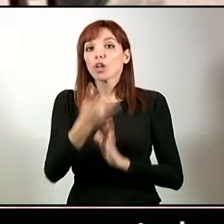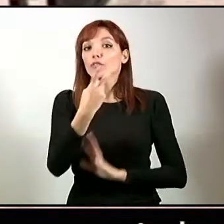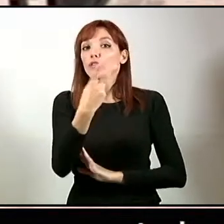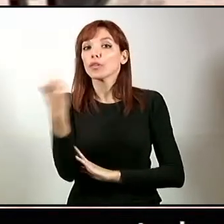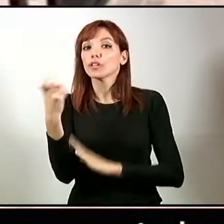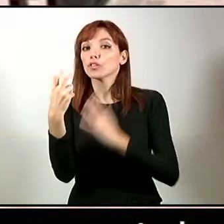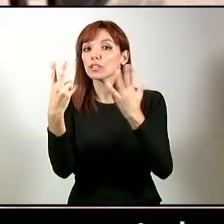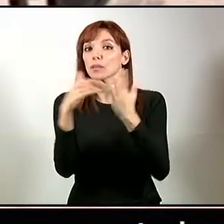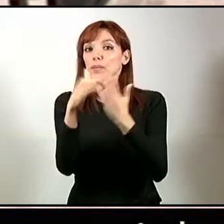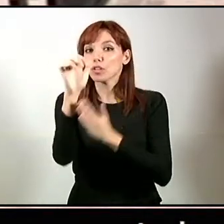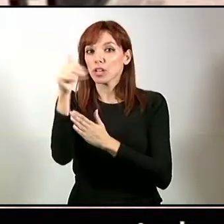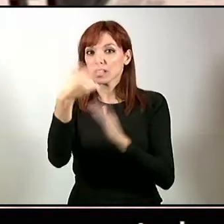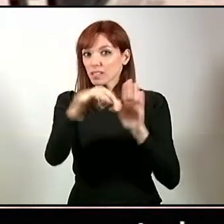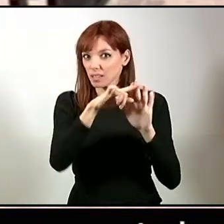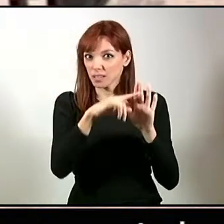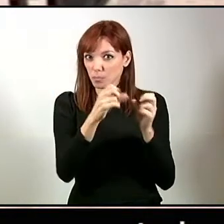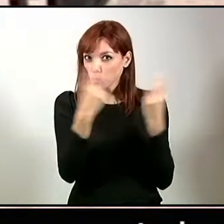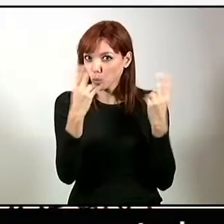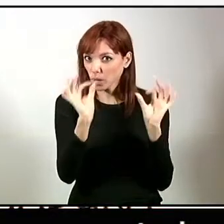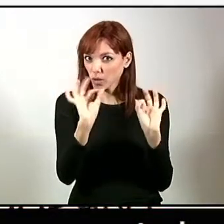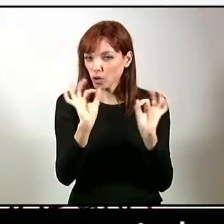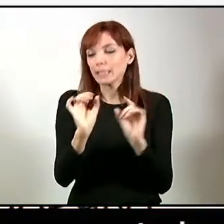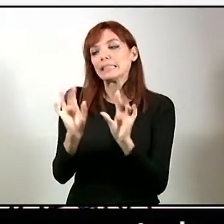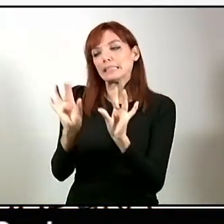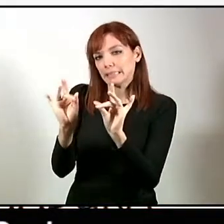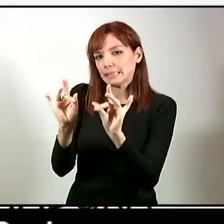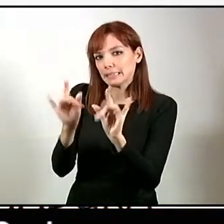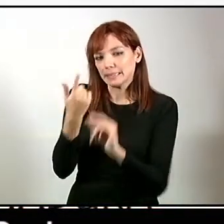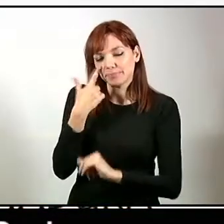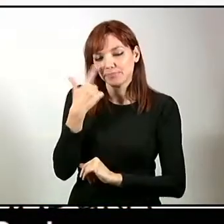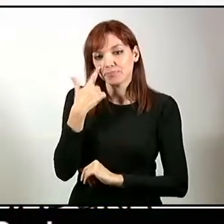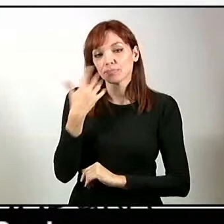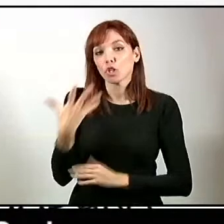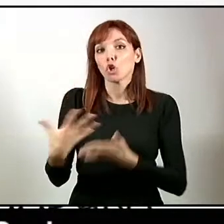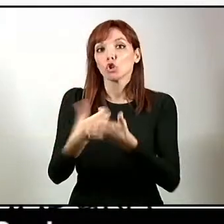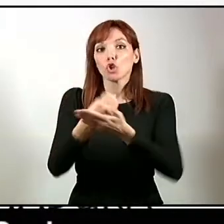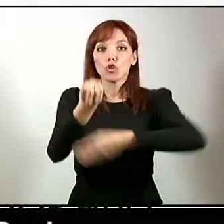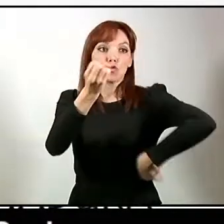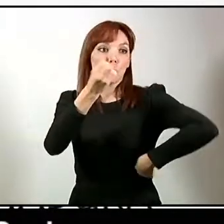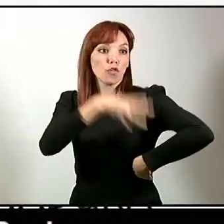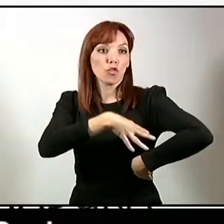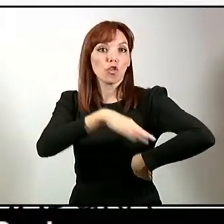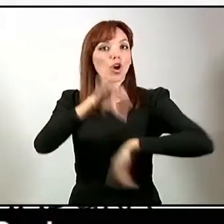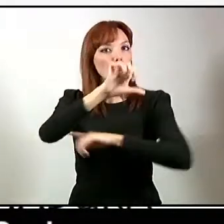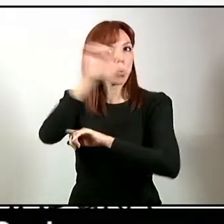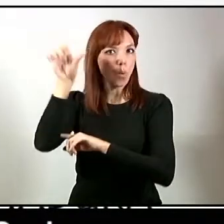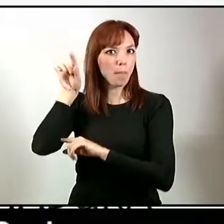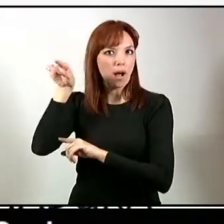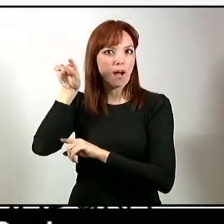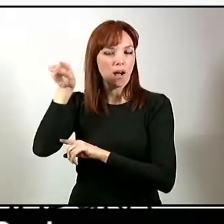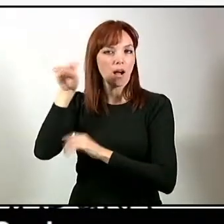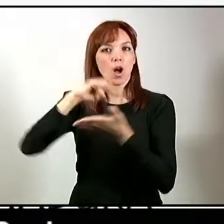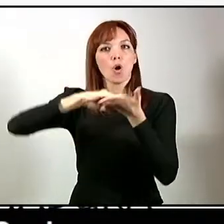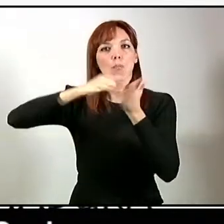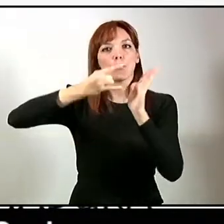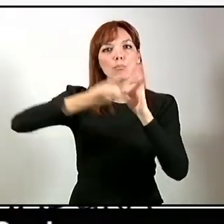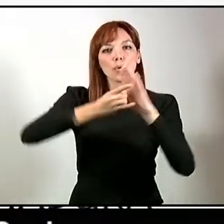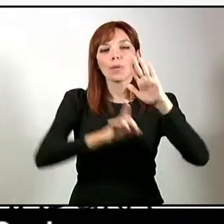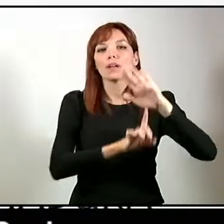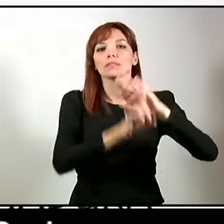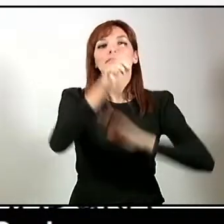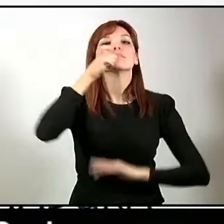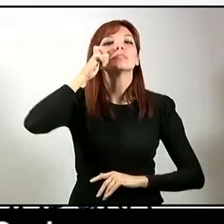207 millones, ¿no? Sí. Vamos a ver, todos los fondos son fondos europeos. del Programa de Desarrollo